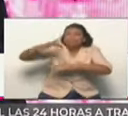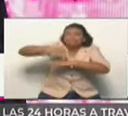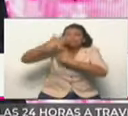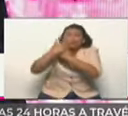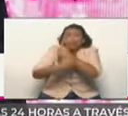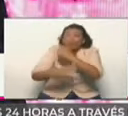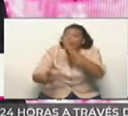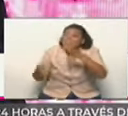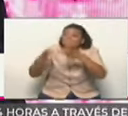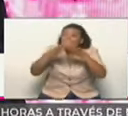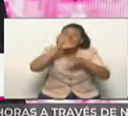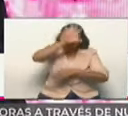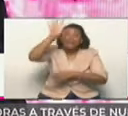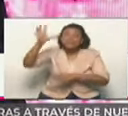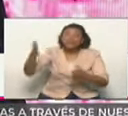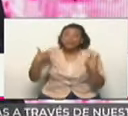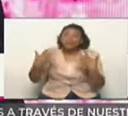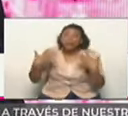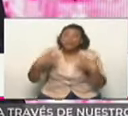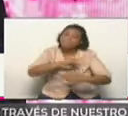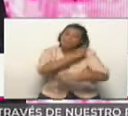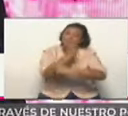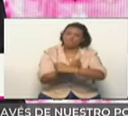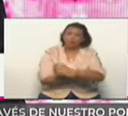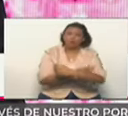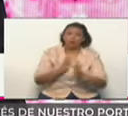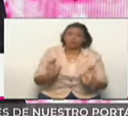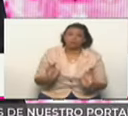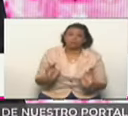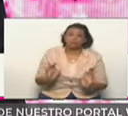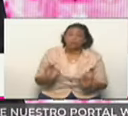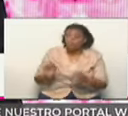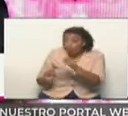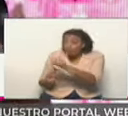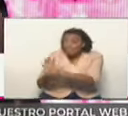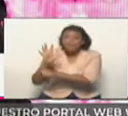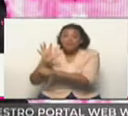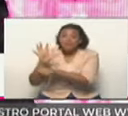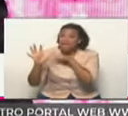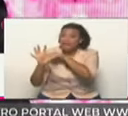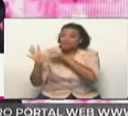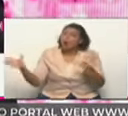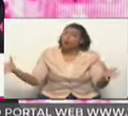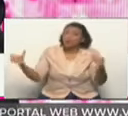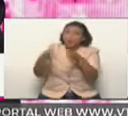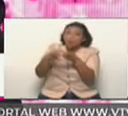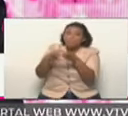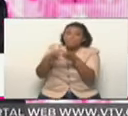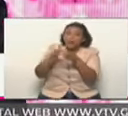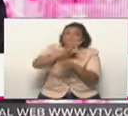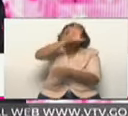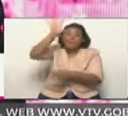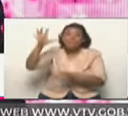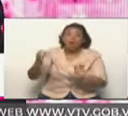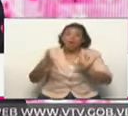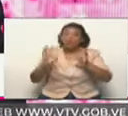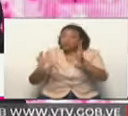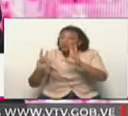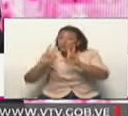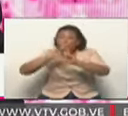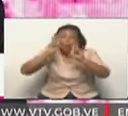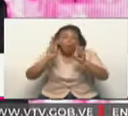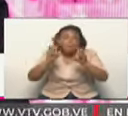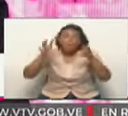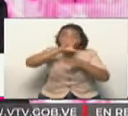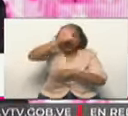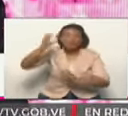los países emergentes más poderosos. Correcto. Porque los BRICS logra agrupar a las nuevas superpotencias